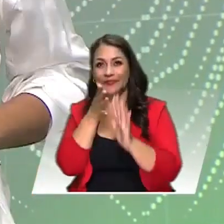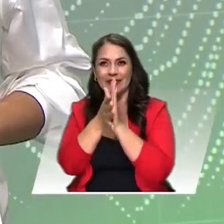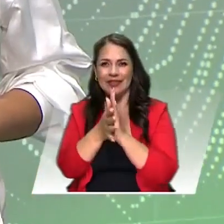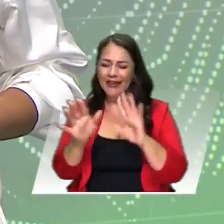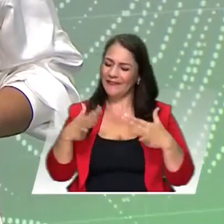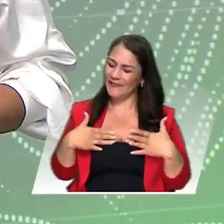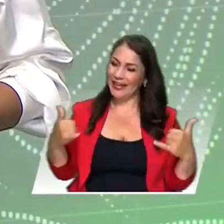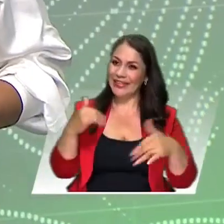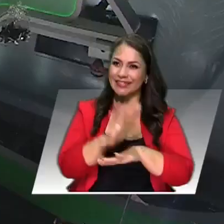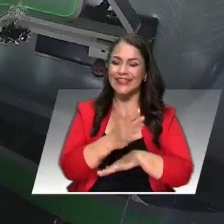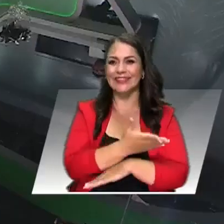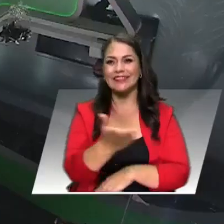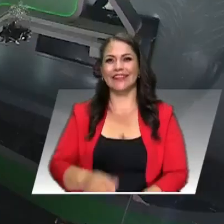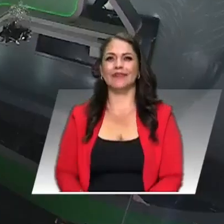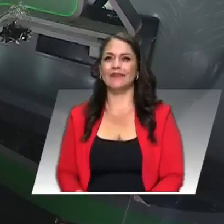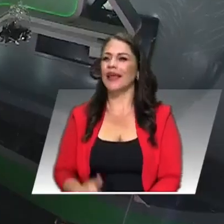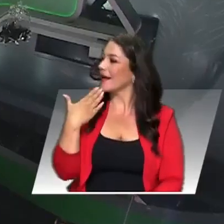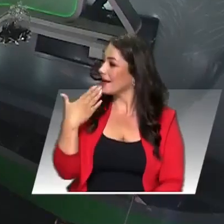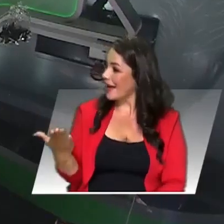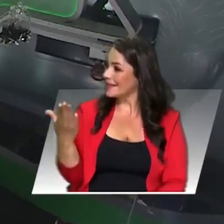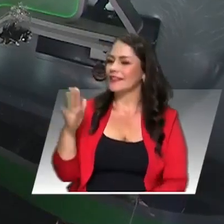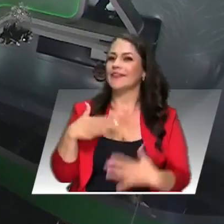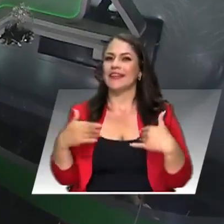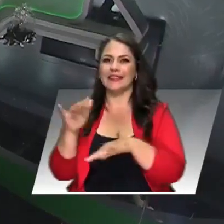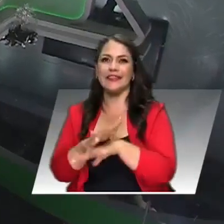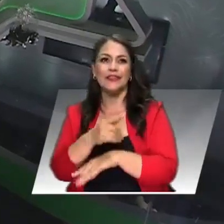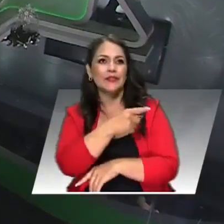Que tengan una feliz tarde. Una feliz tarde para usted y para todos nuestros amables televidentes.